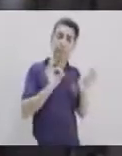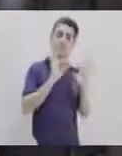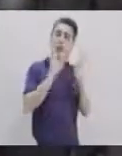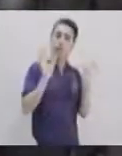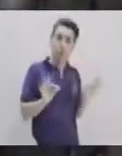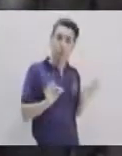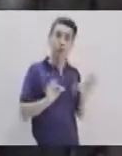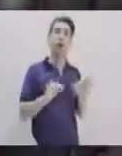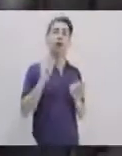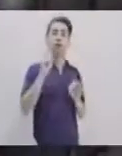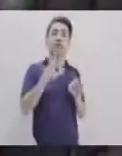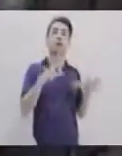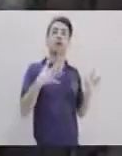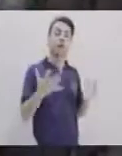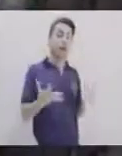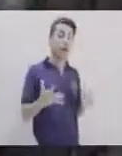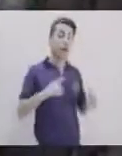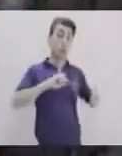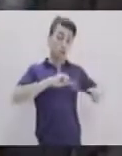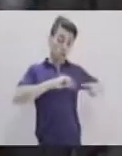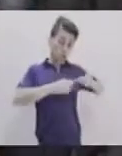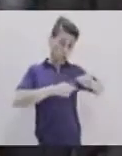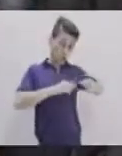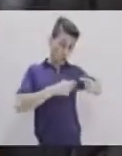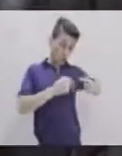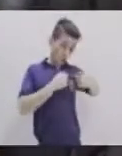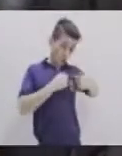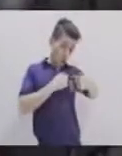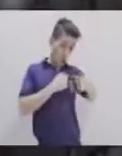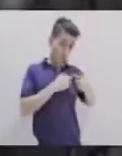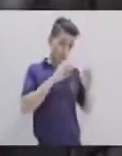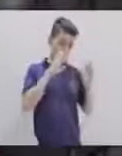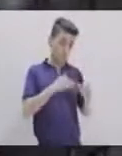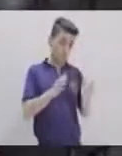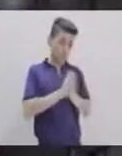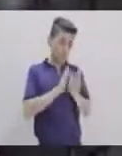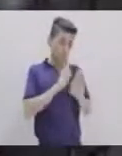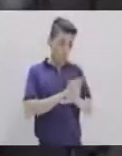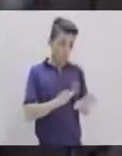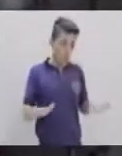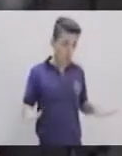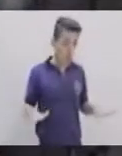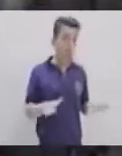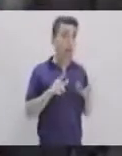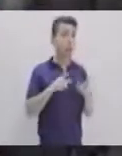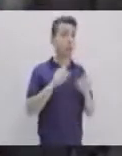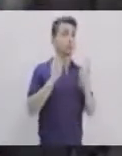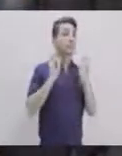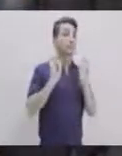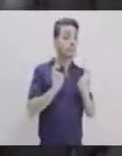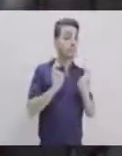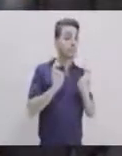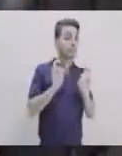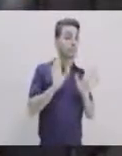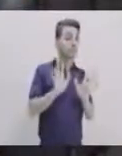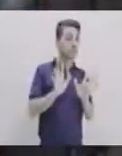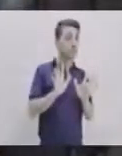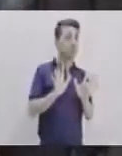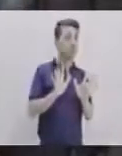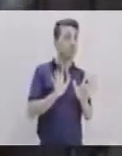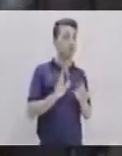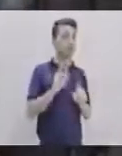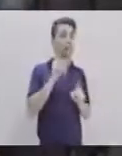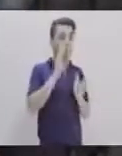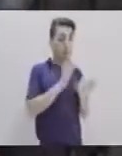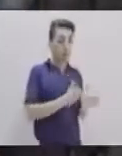esa es la medida. Ahora cuando es un duelo donde tú has perdido una persona que murió, ahí tienes que pasar también